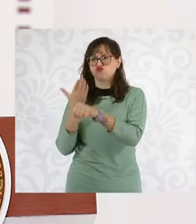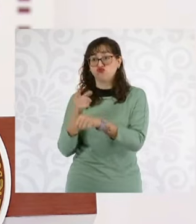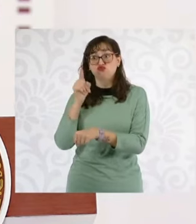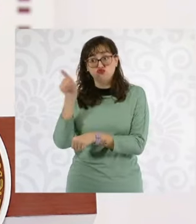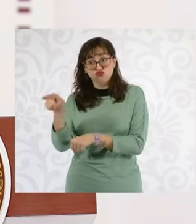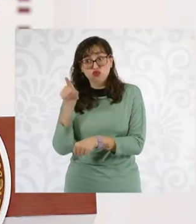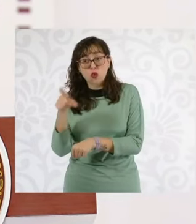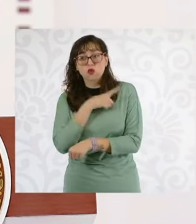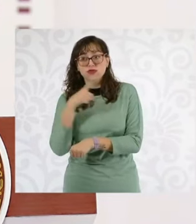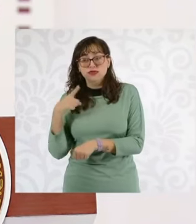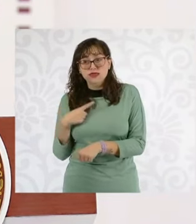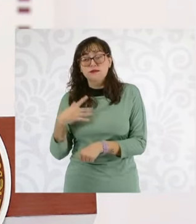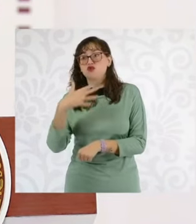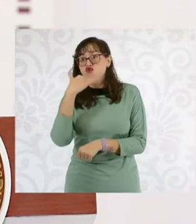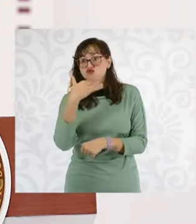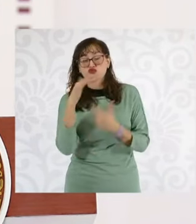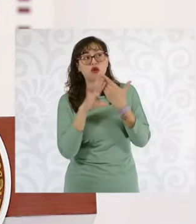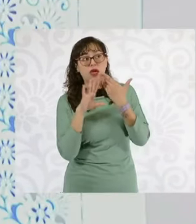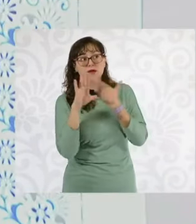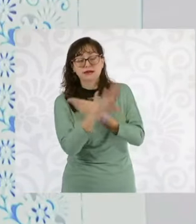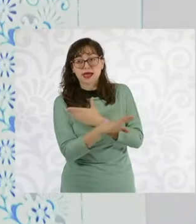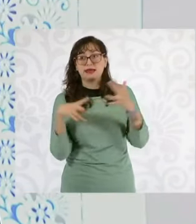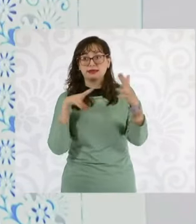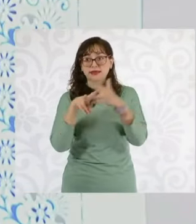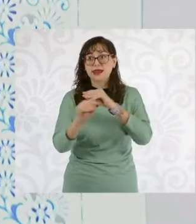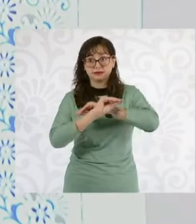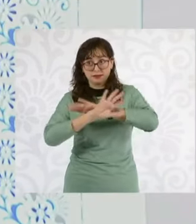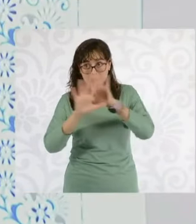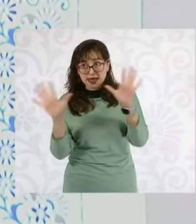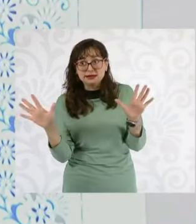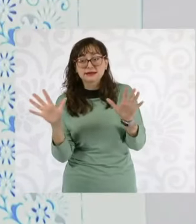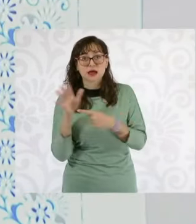supuestamente evita la corrupción? Y en el propio organismo